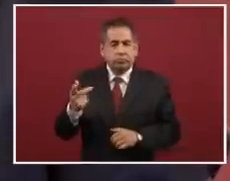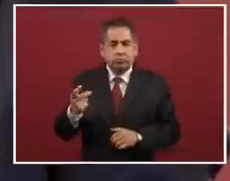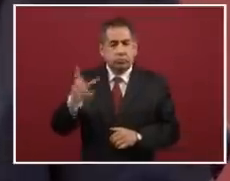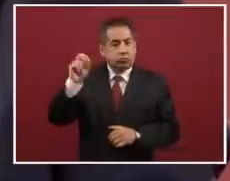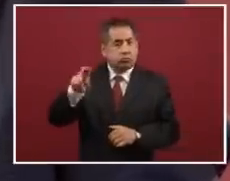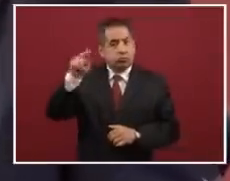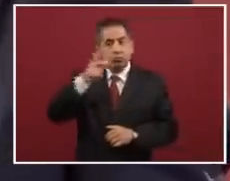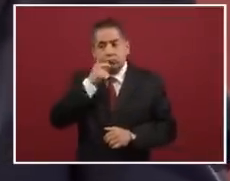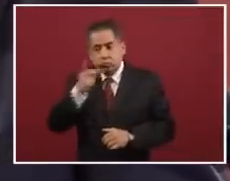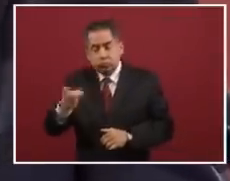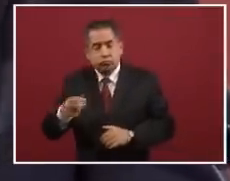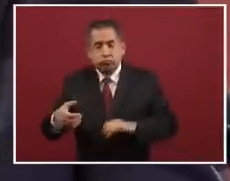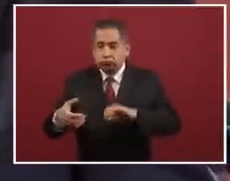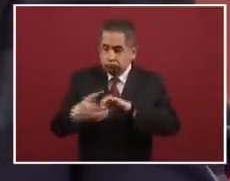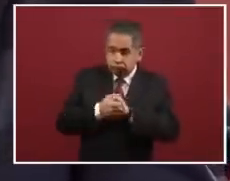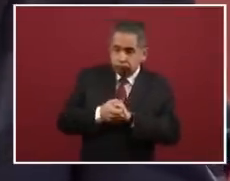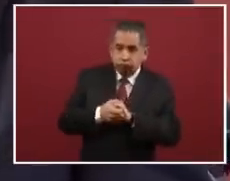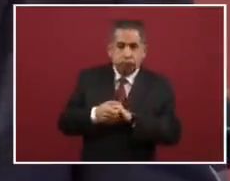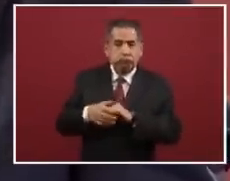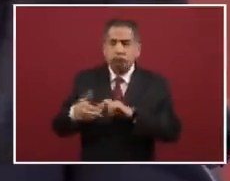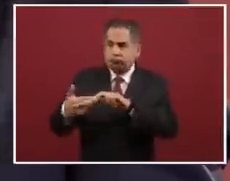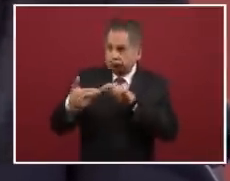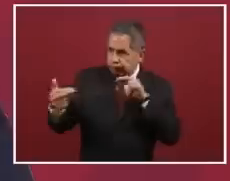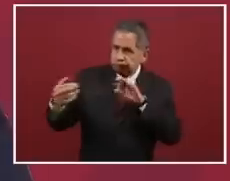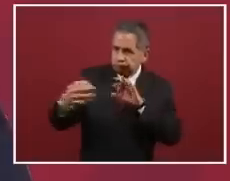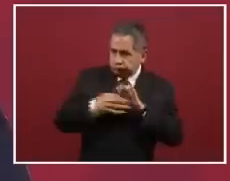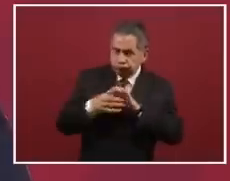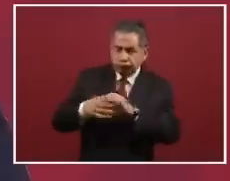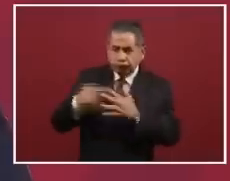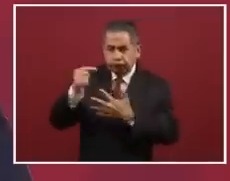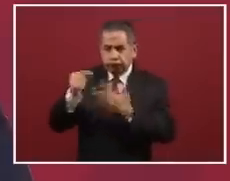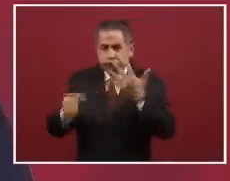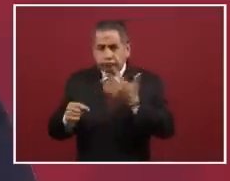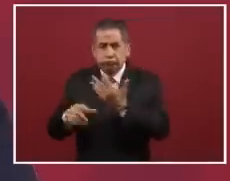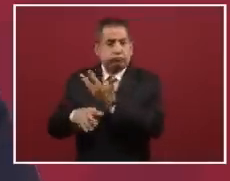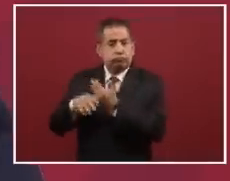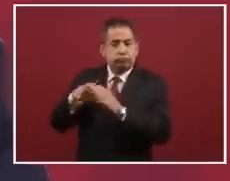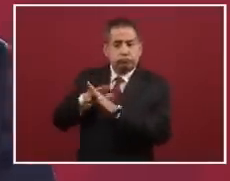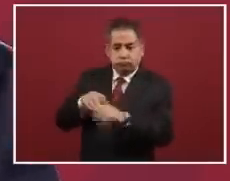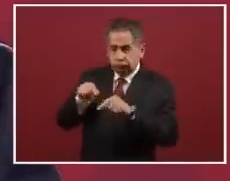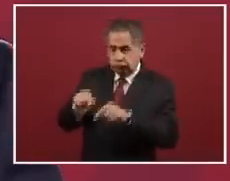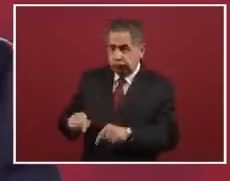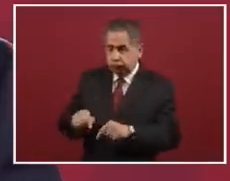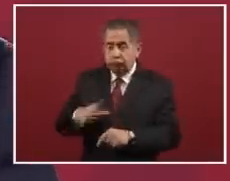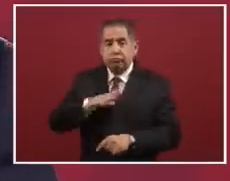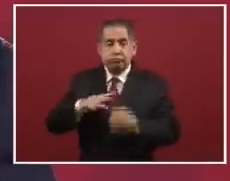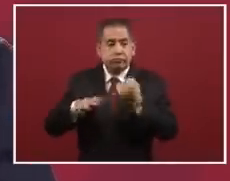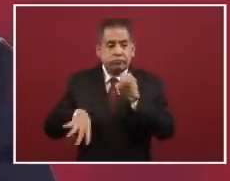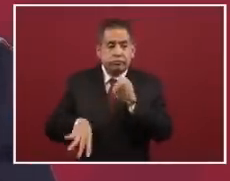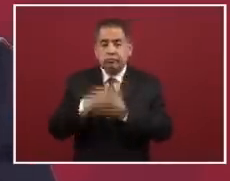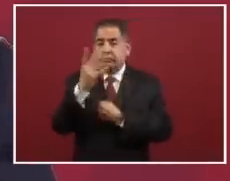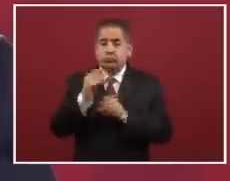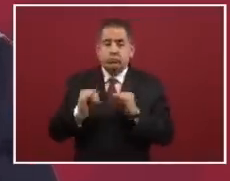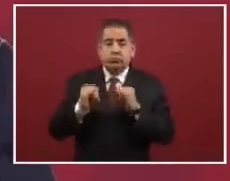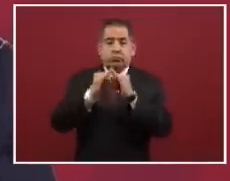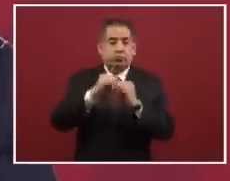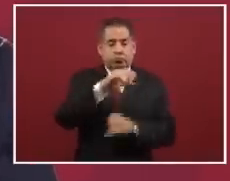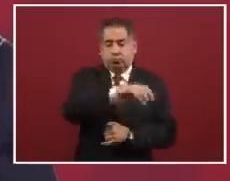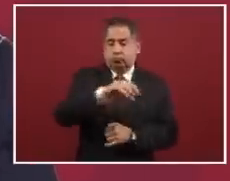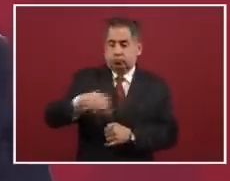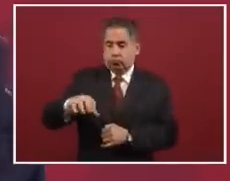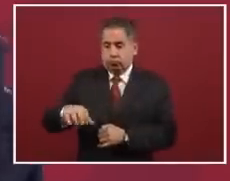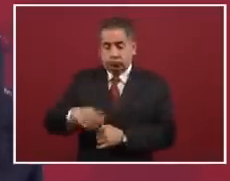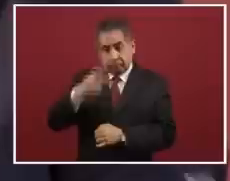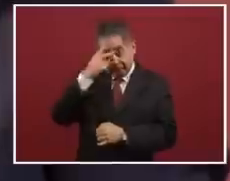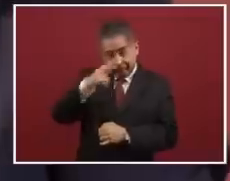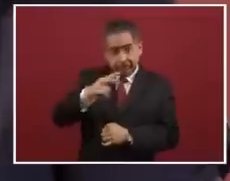Naciones Unidas tiene relativas o relacionadas a la migración, cuando menos 14 agencias, México aporta